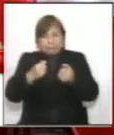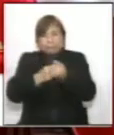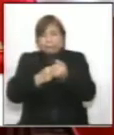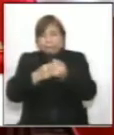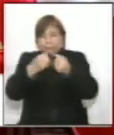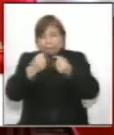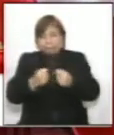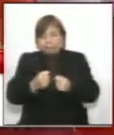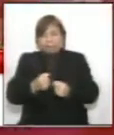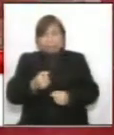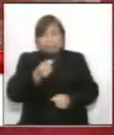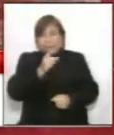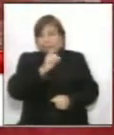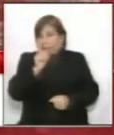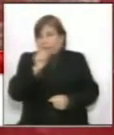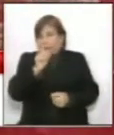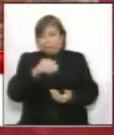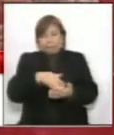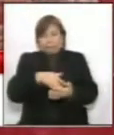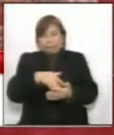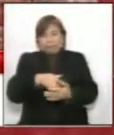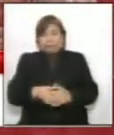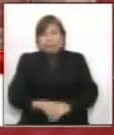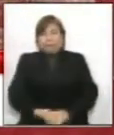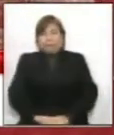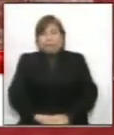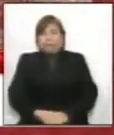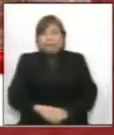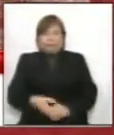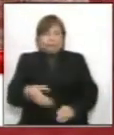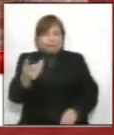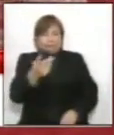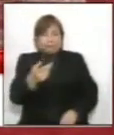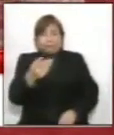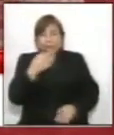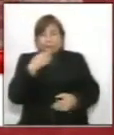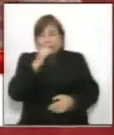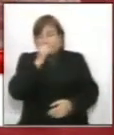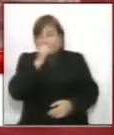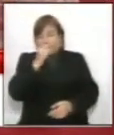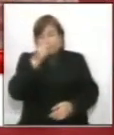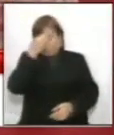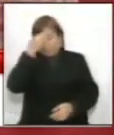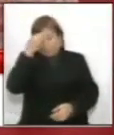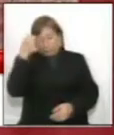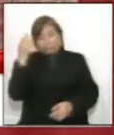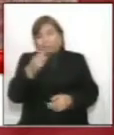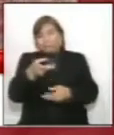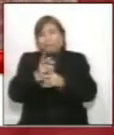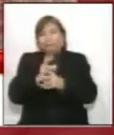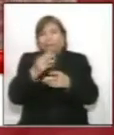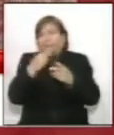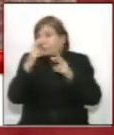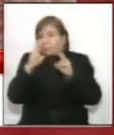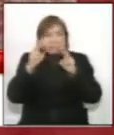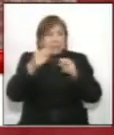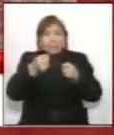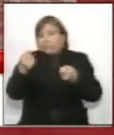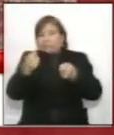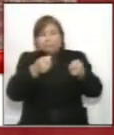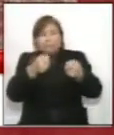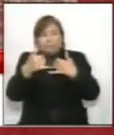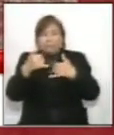La política no hay que debilitarla. Y ustedes, los medios de comunicación, no se pueden prestar para esas